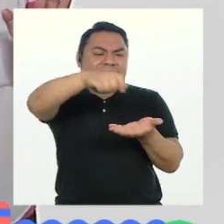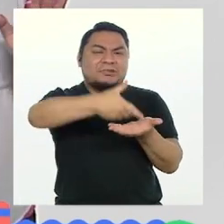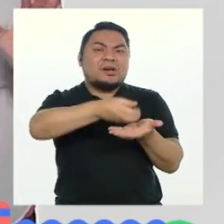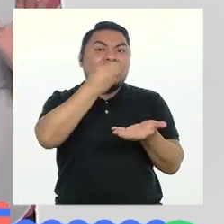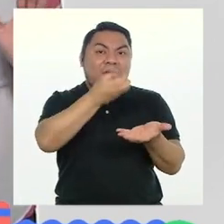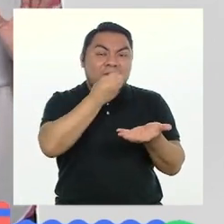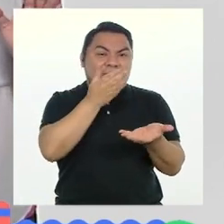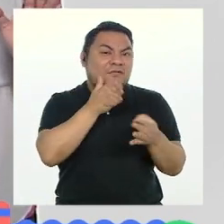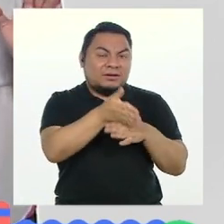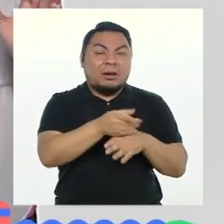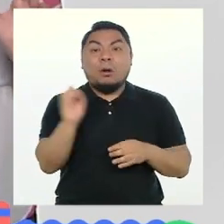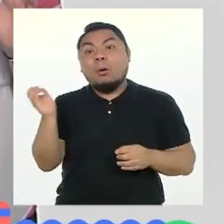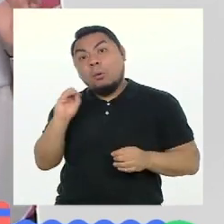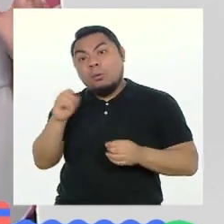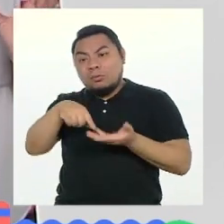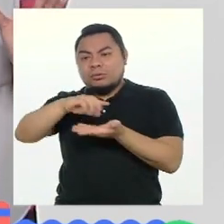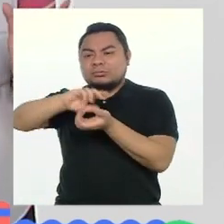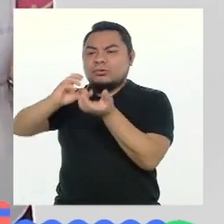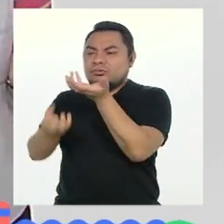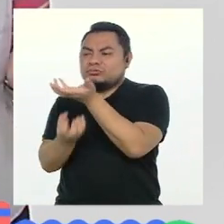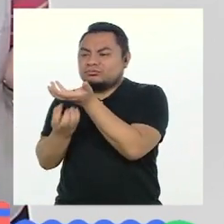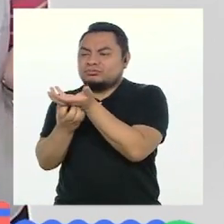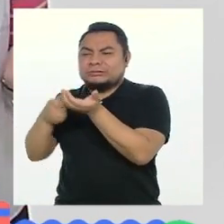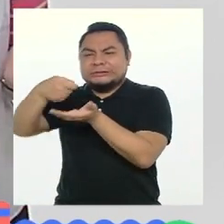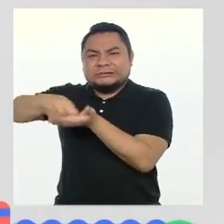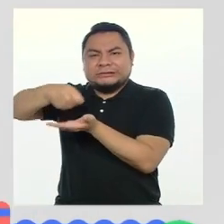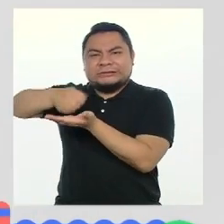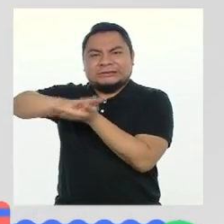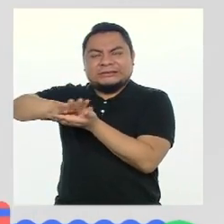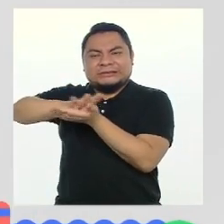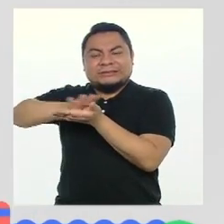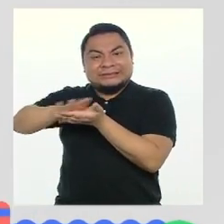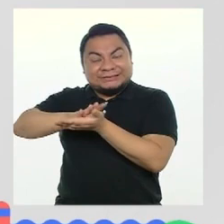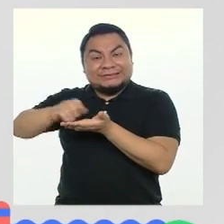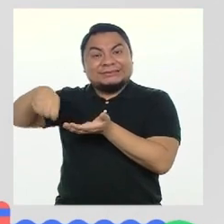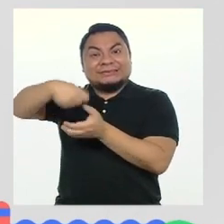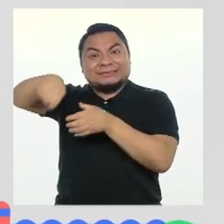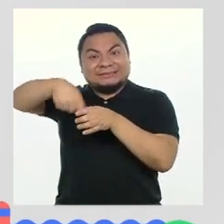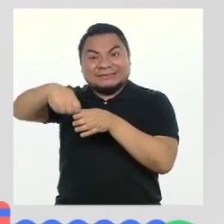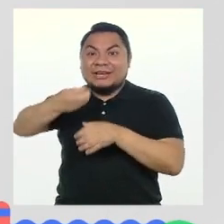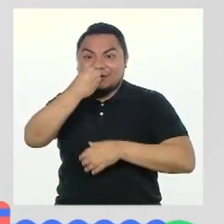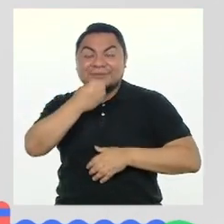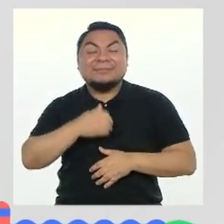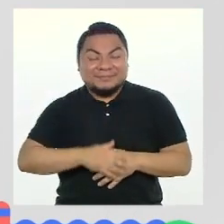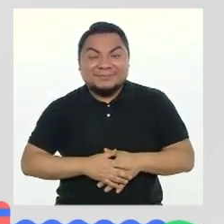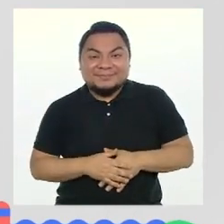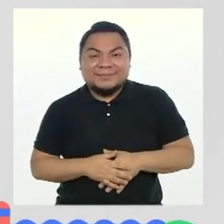o cocida en el puré o en algún saltadito.